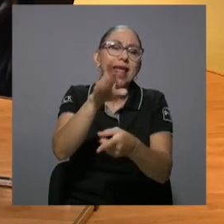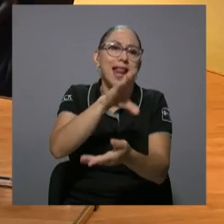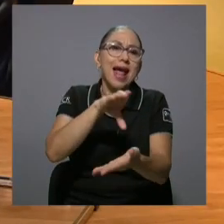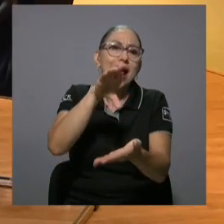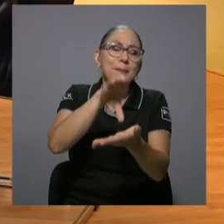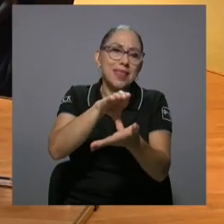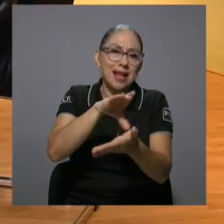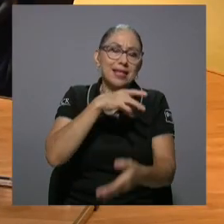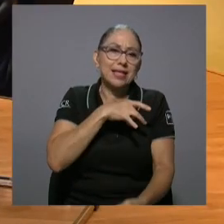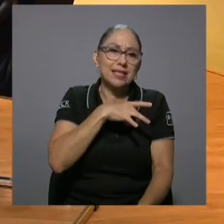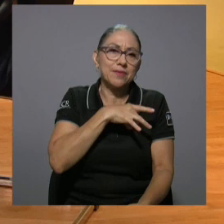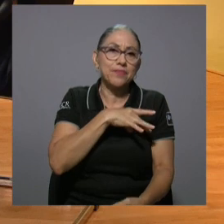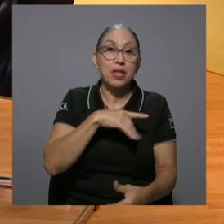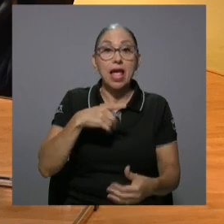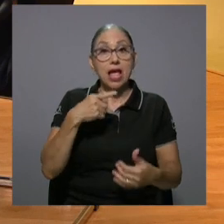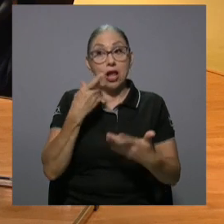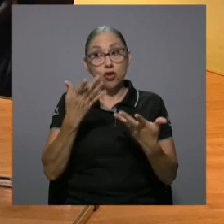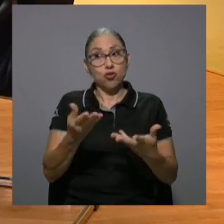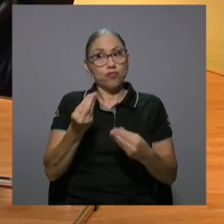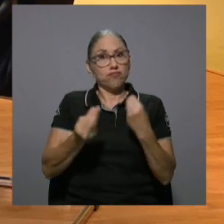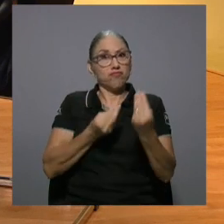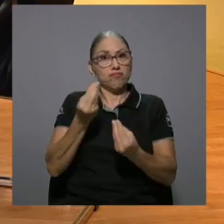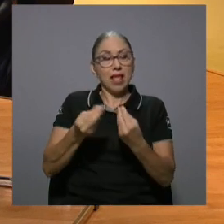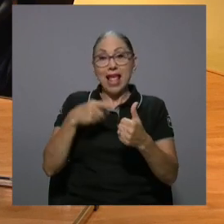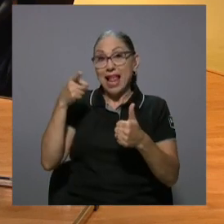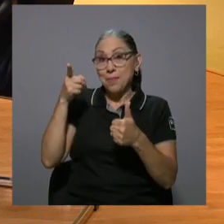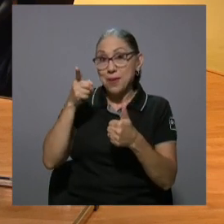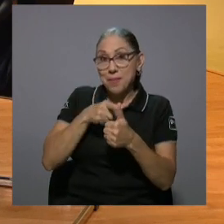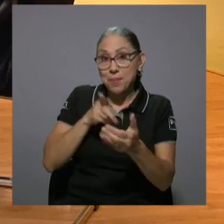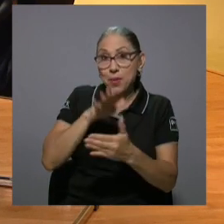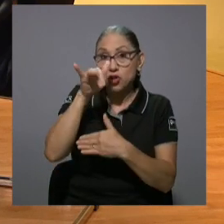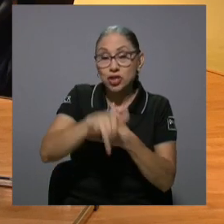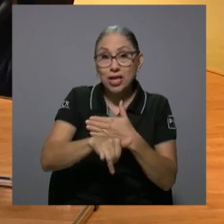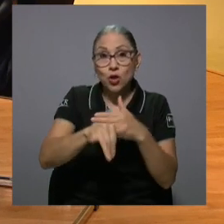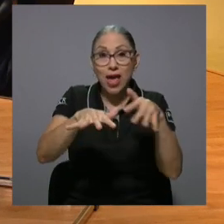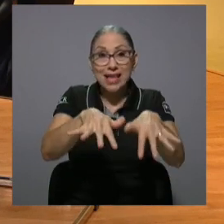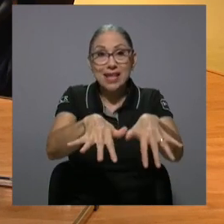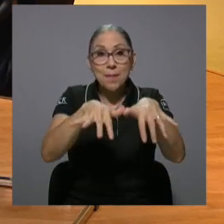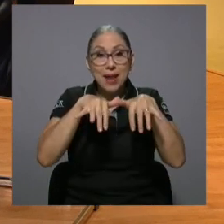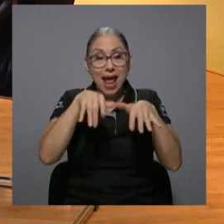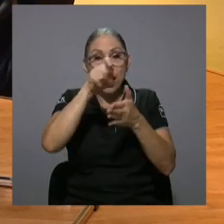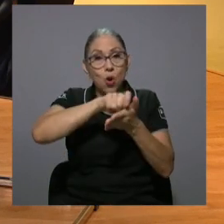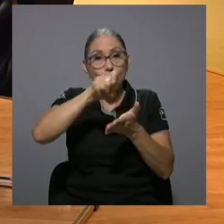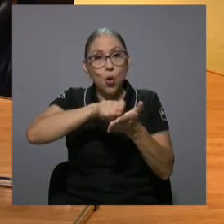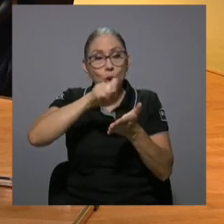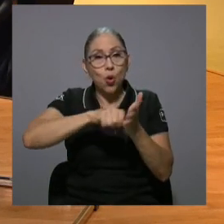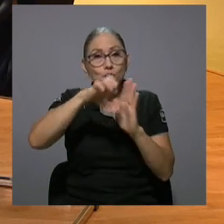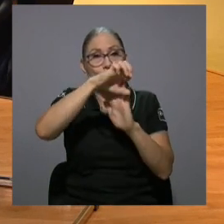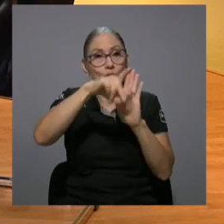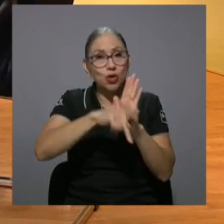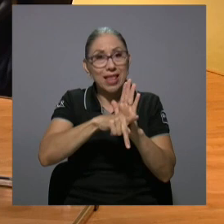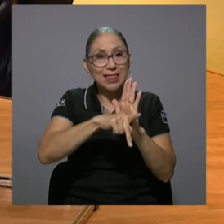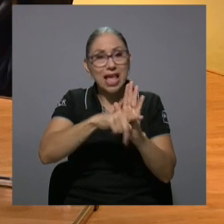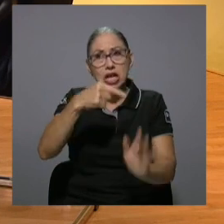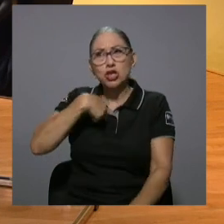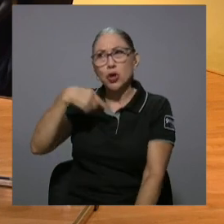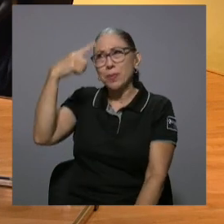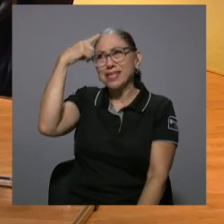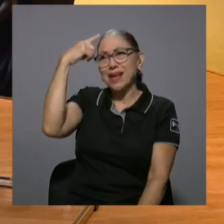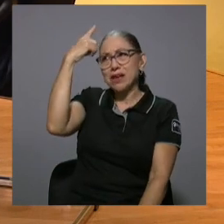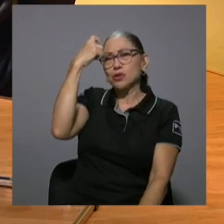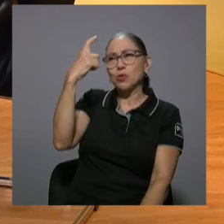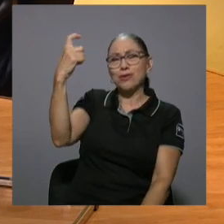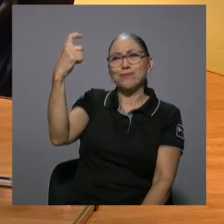que el primer proyecto de constituyente, que era un proyecto desde mi punto de vista utópicamente